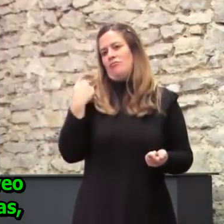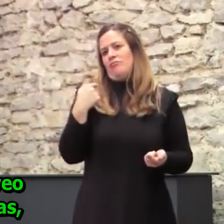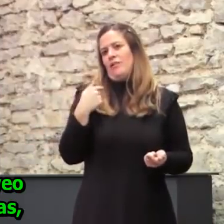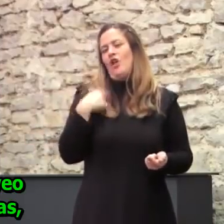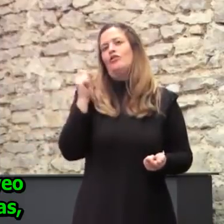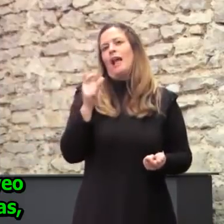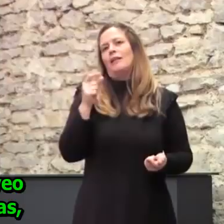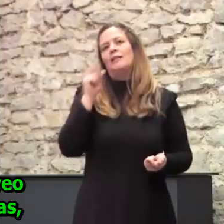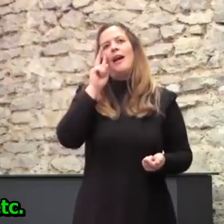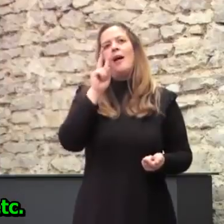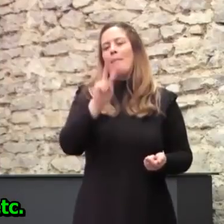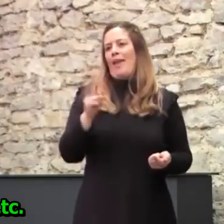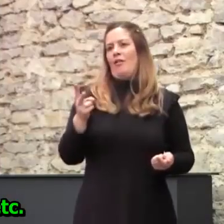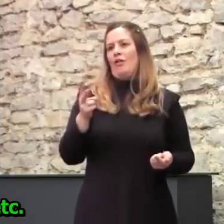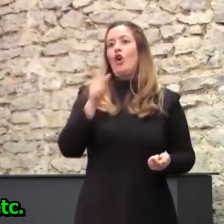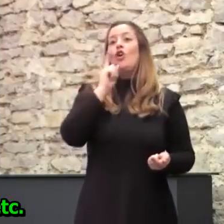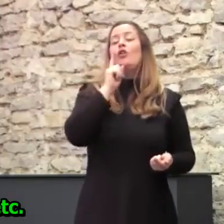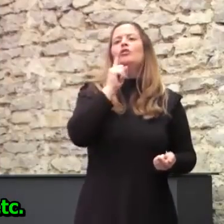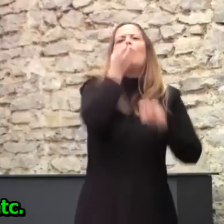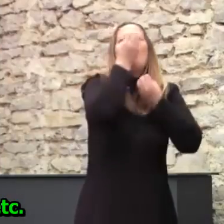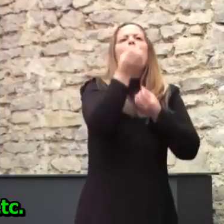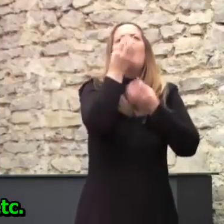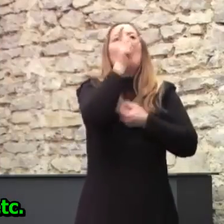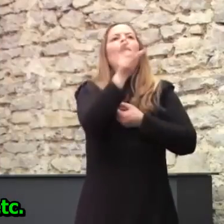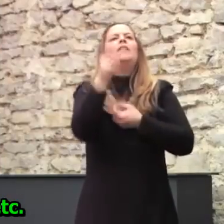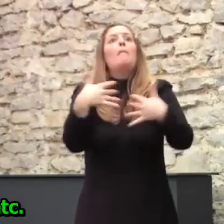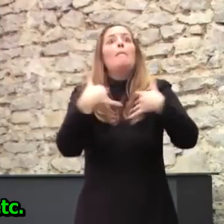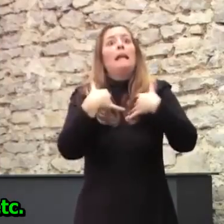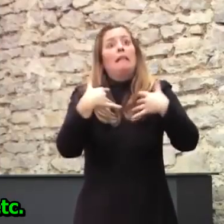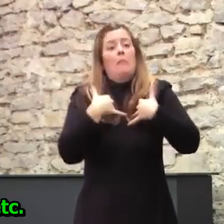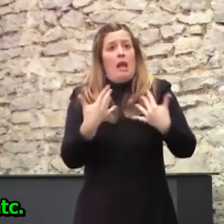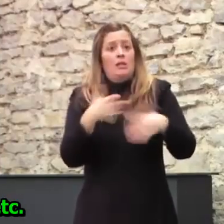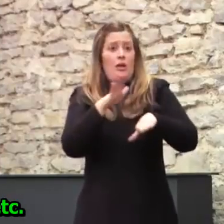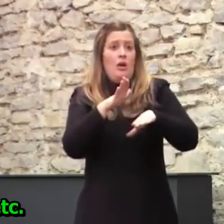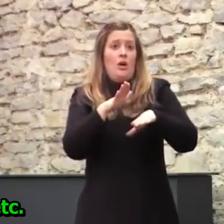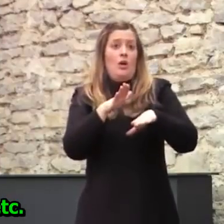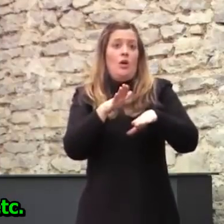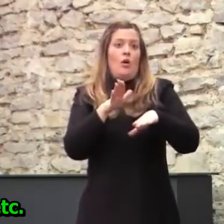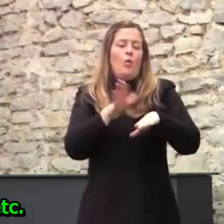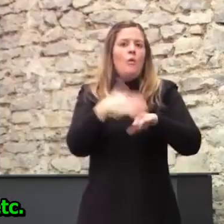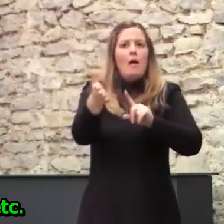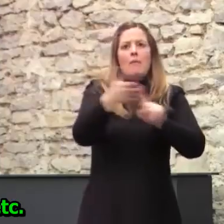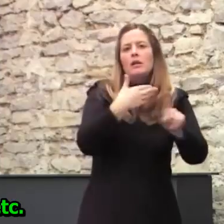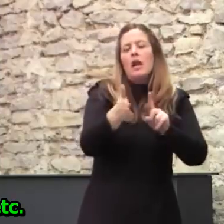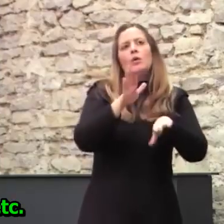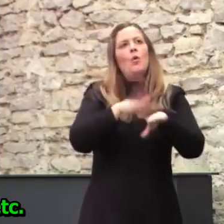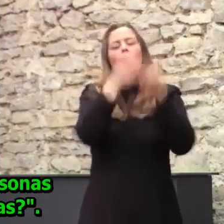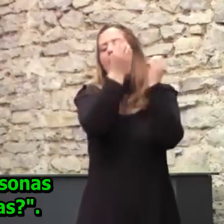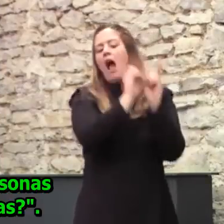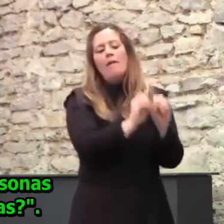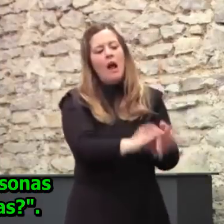hablan las personas víctimas, es decir, las que han sufrido el dolor de, pues, del maltrato, del abandono,